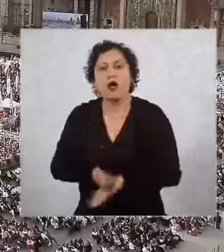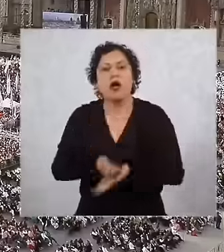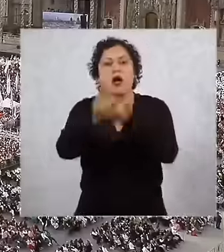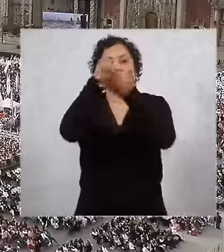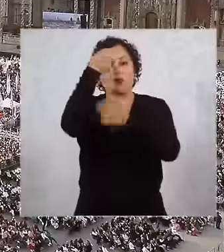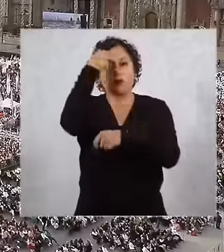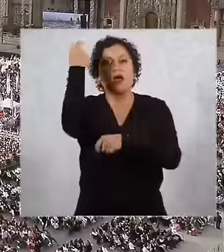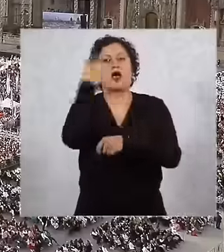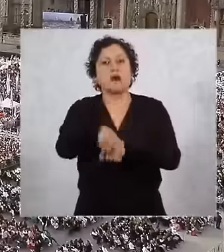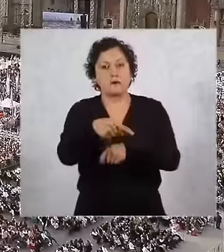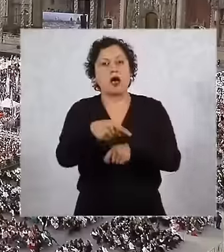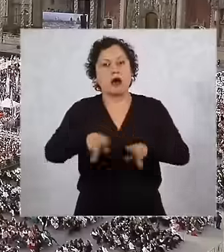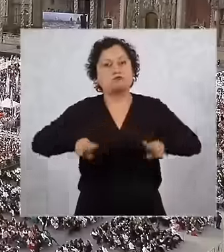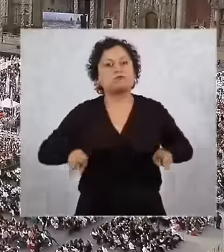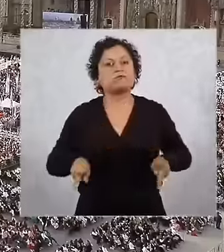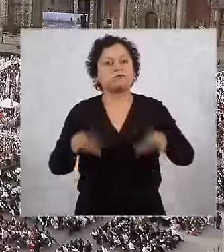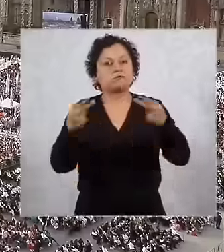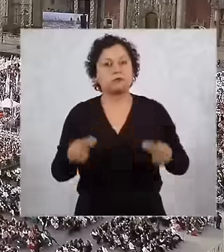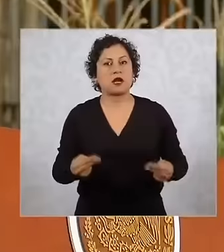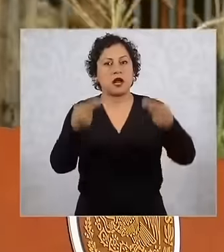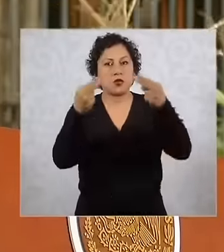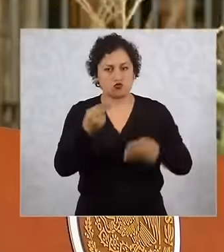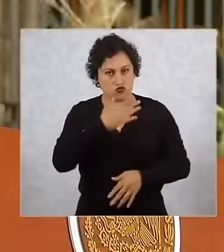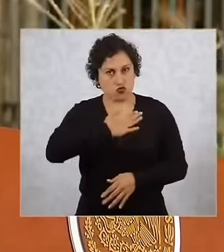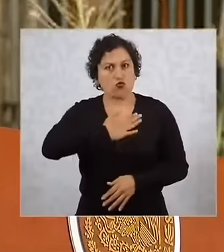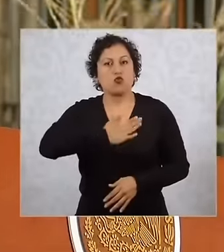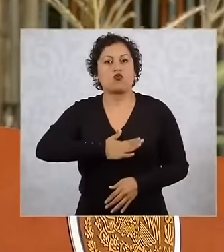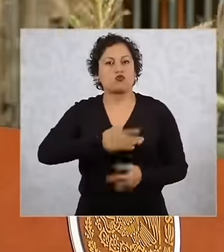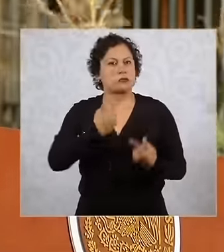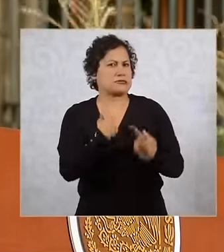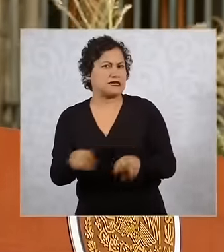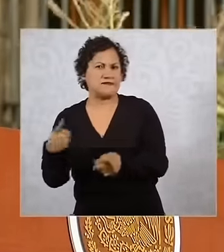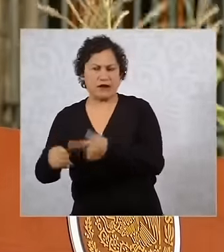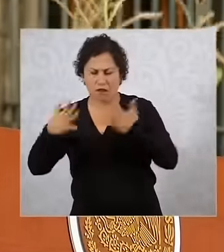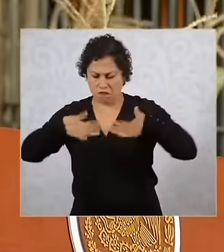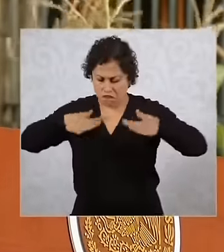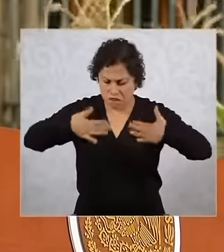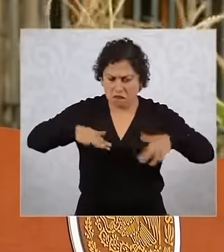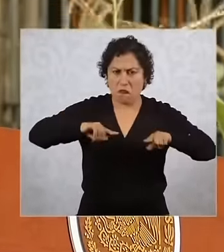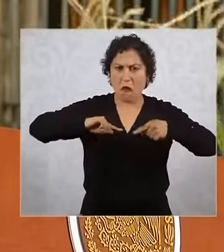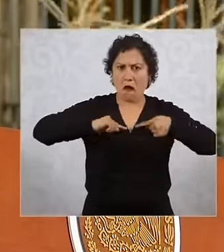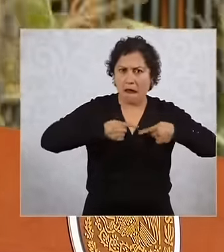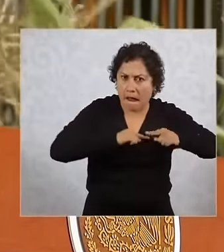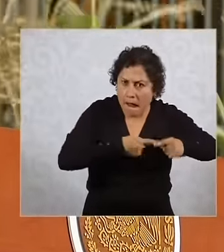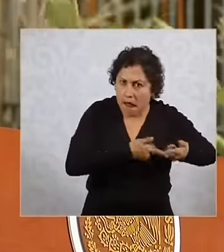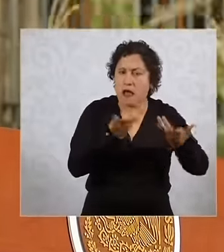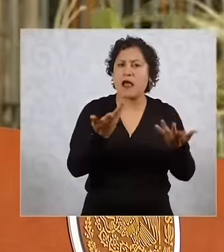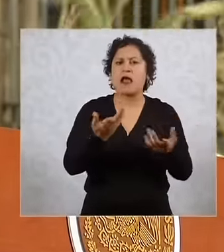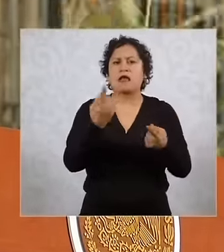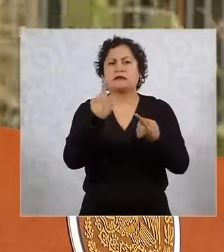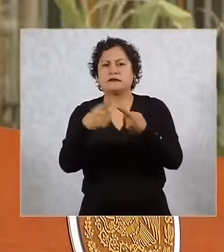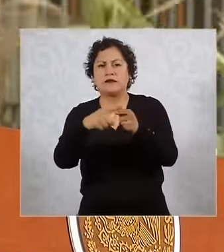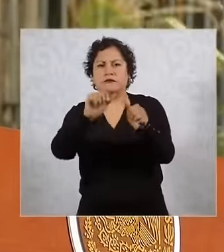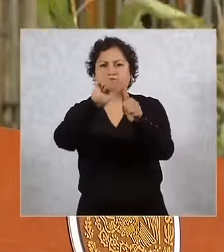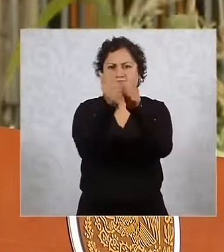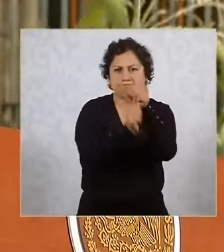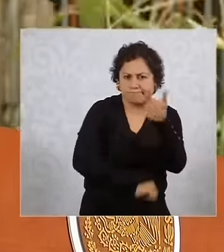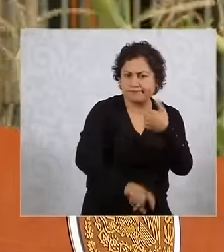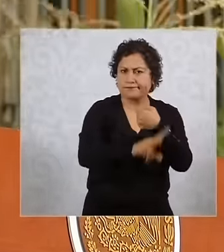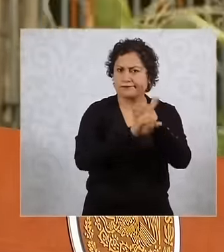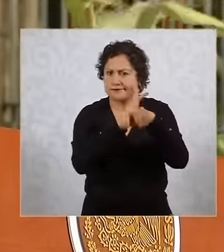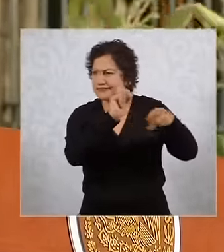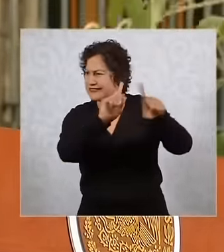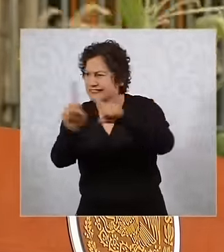a precios justos de huipiles, textiles, alfarería y todas las maravillas